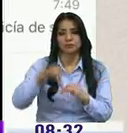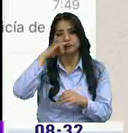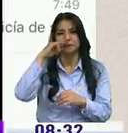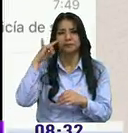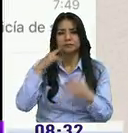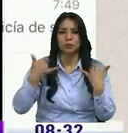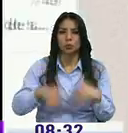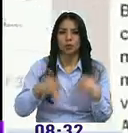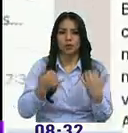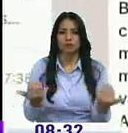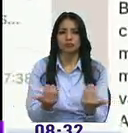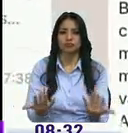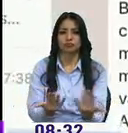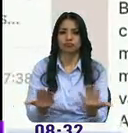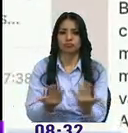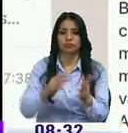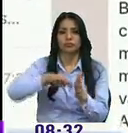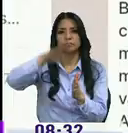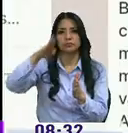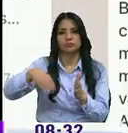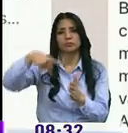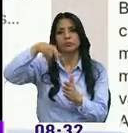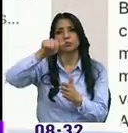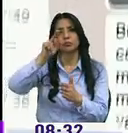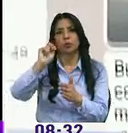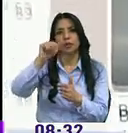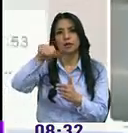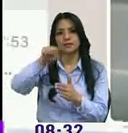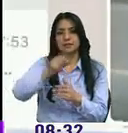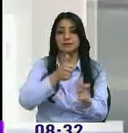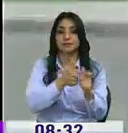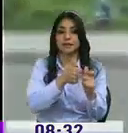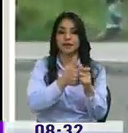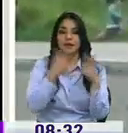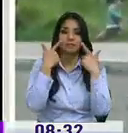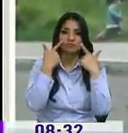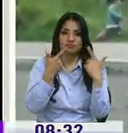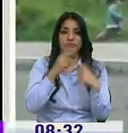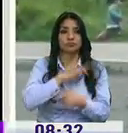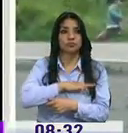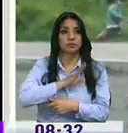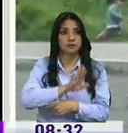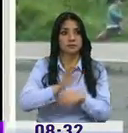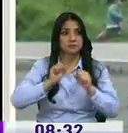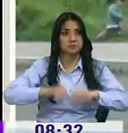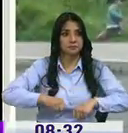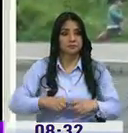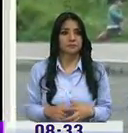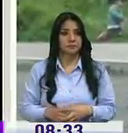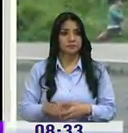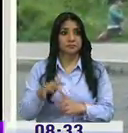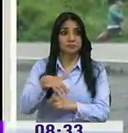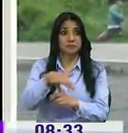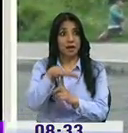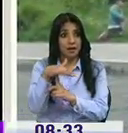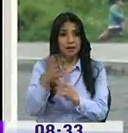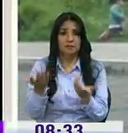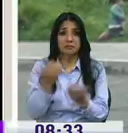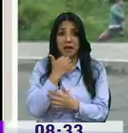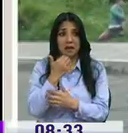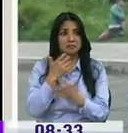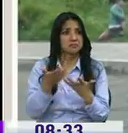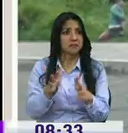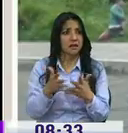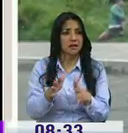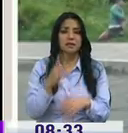maleza. En la loma, ponga así, en la Simón Bolívar, a la altura del cuartel metropolitano. Vean, ¿qué sería esto? Semiparque,